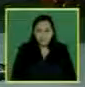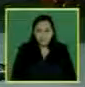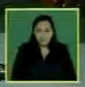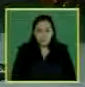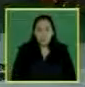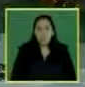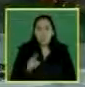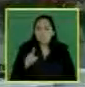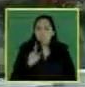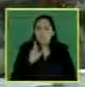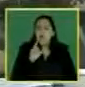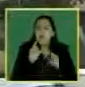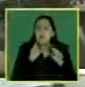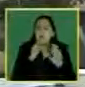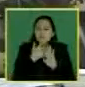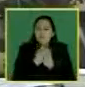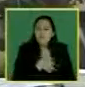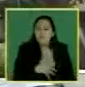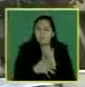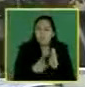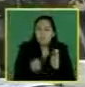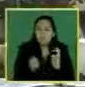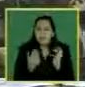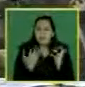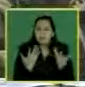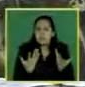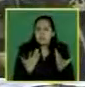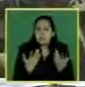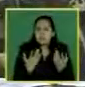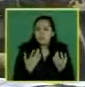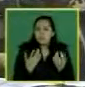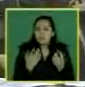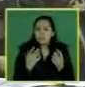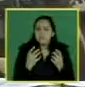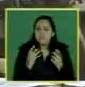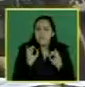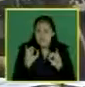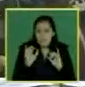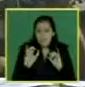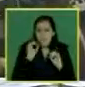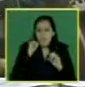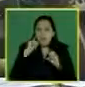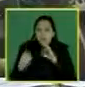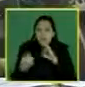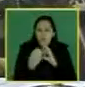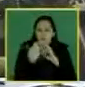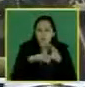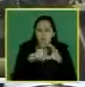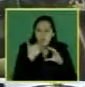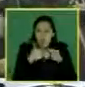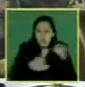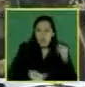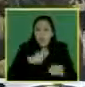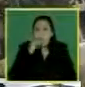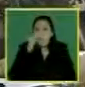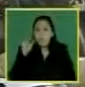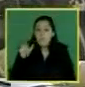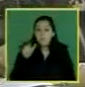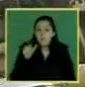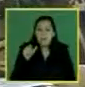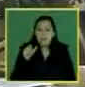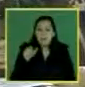Yo quería referirme a esta célebre correo del cardenal Urosa por